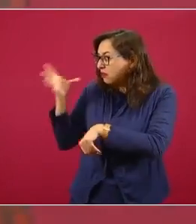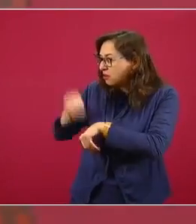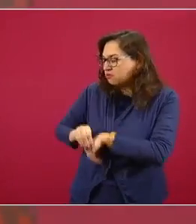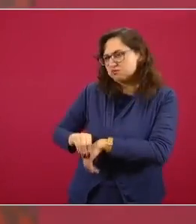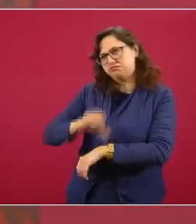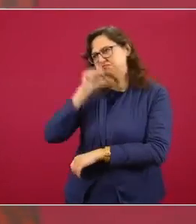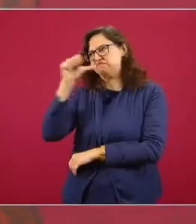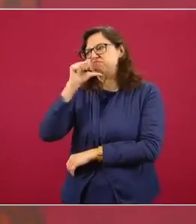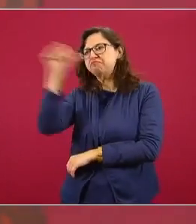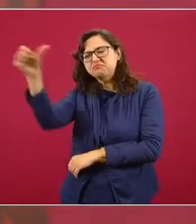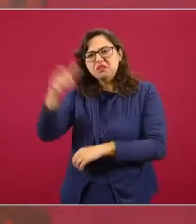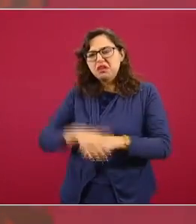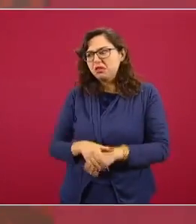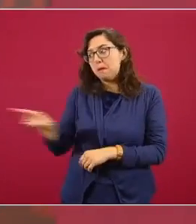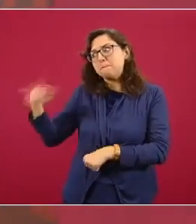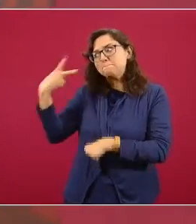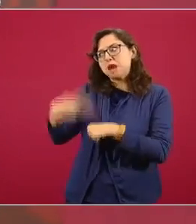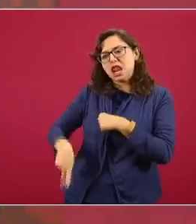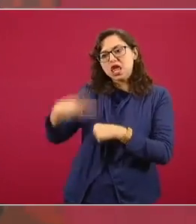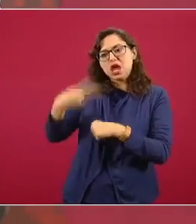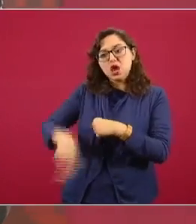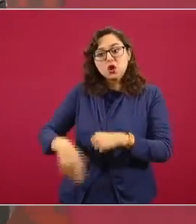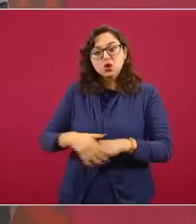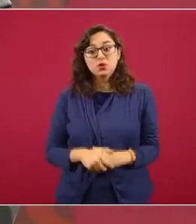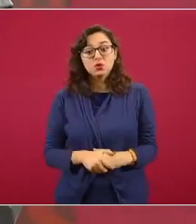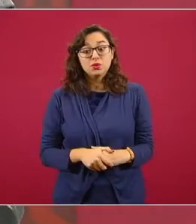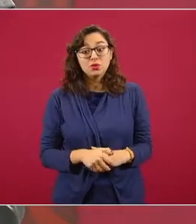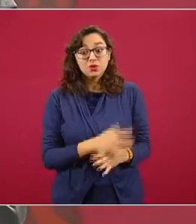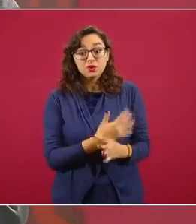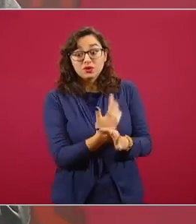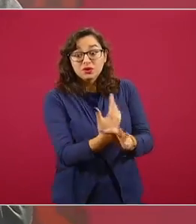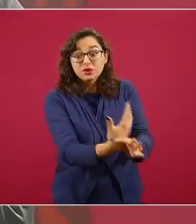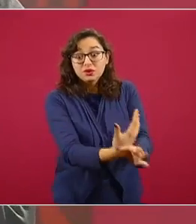llegara a la presidencia. Pero lo dice.